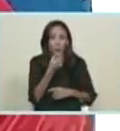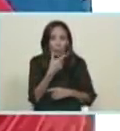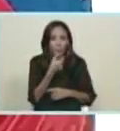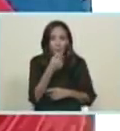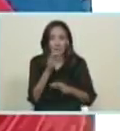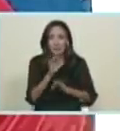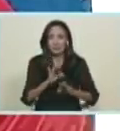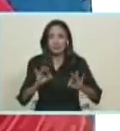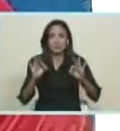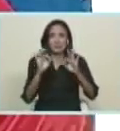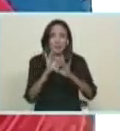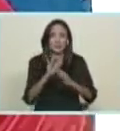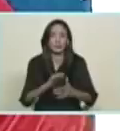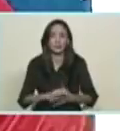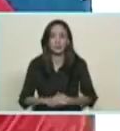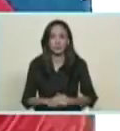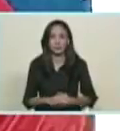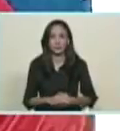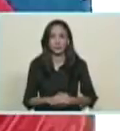Y